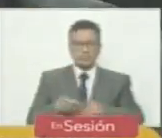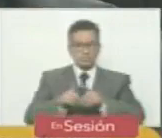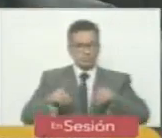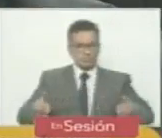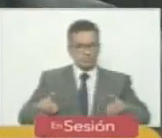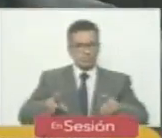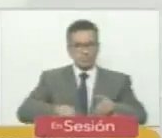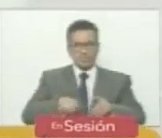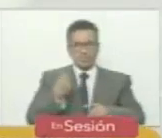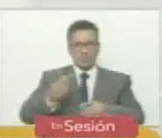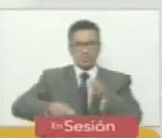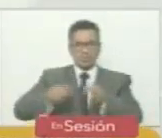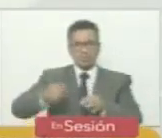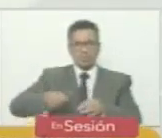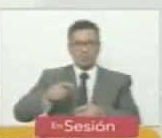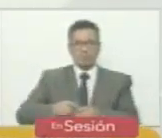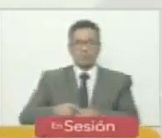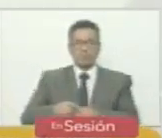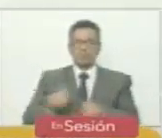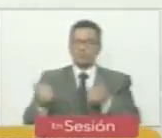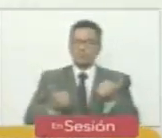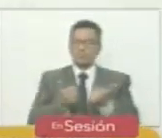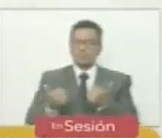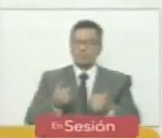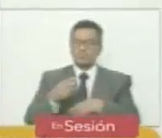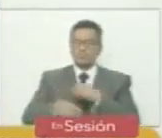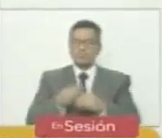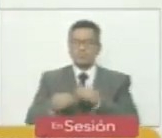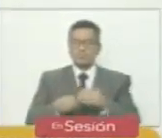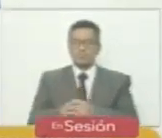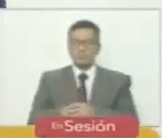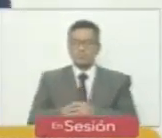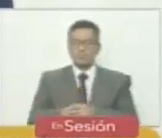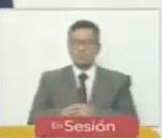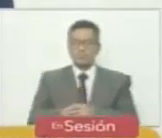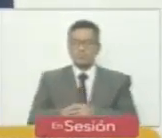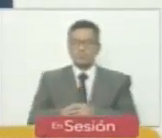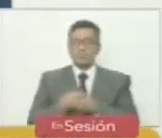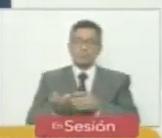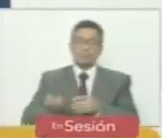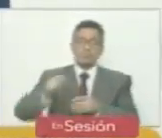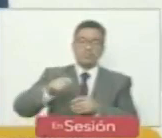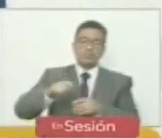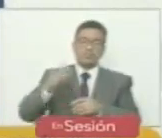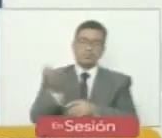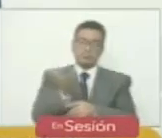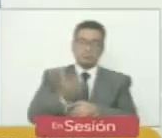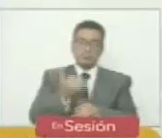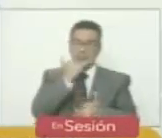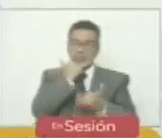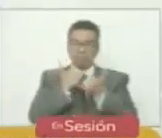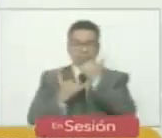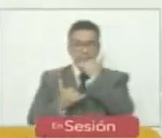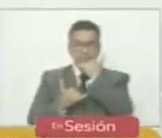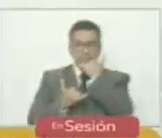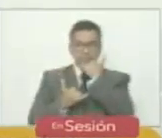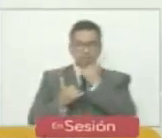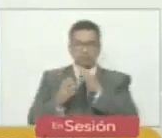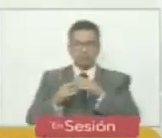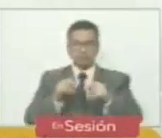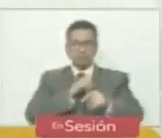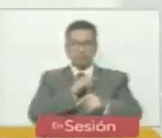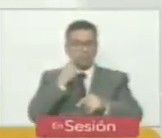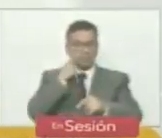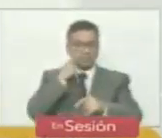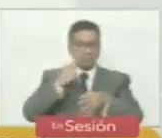independencia del Poder Judicial cuando han incurrido en los mayores adefesios, errores y brutalidades desde el punto de